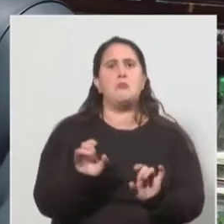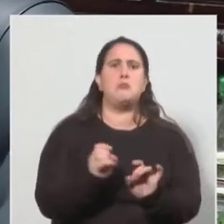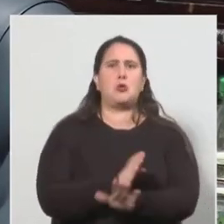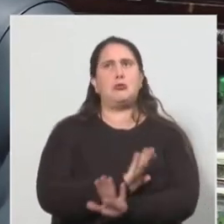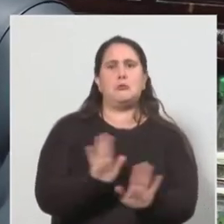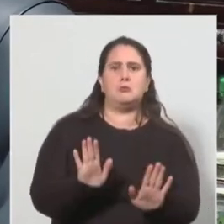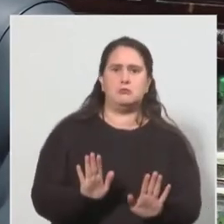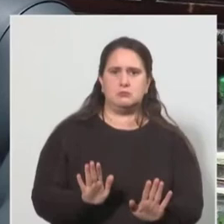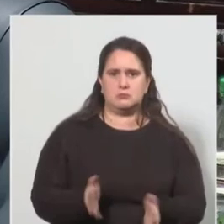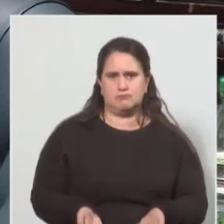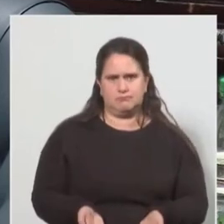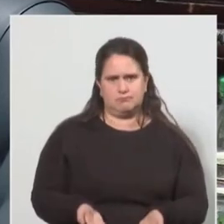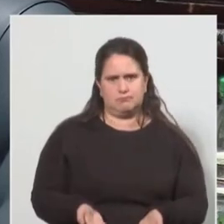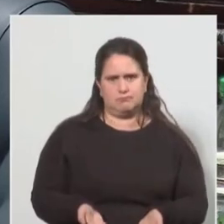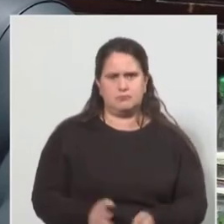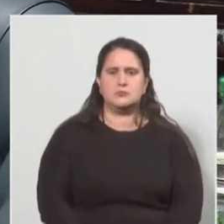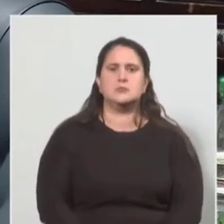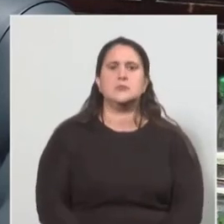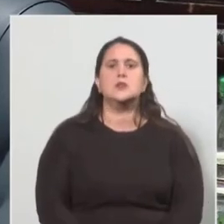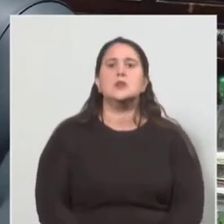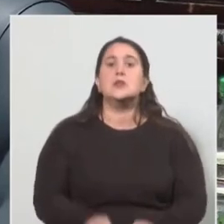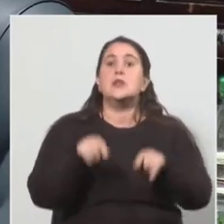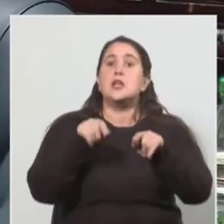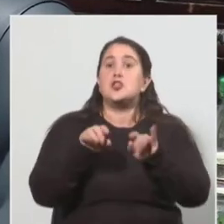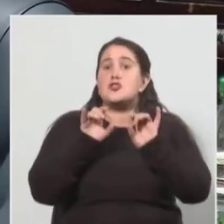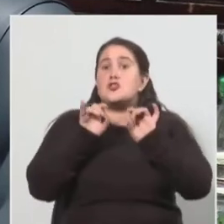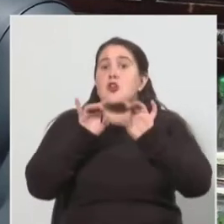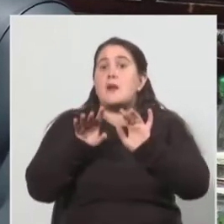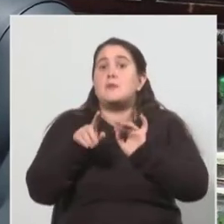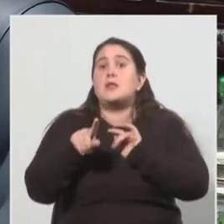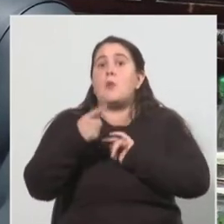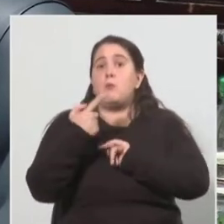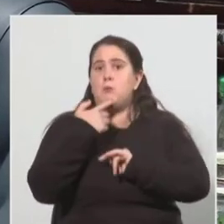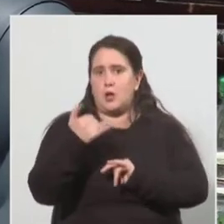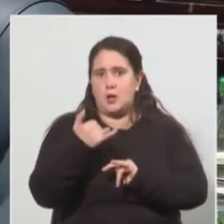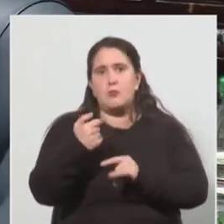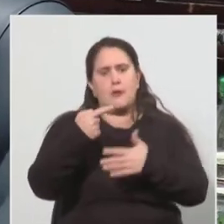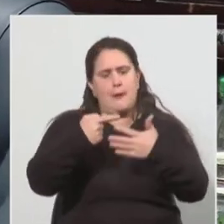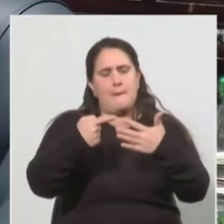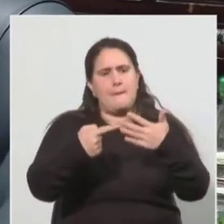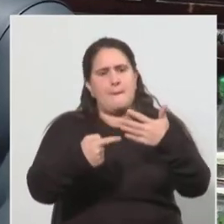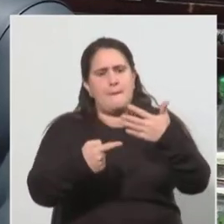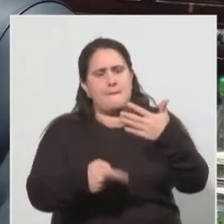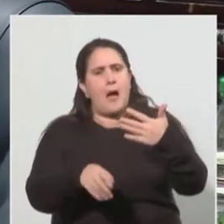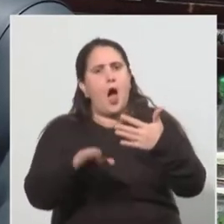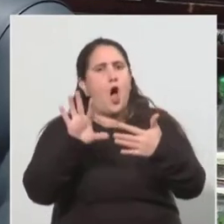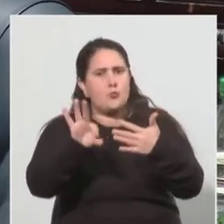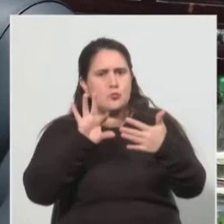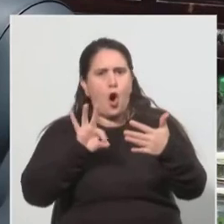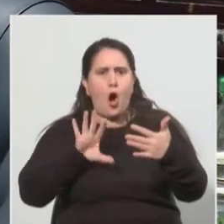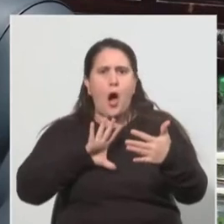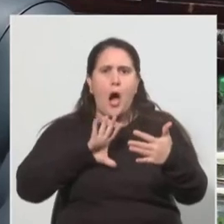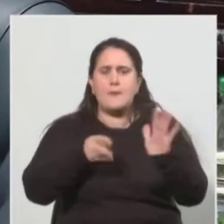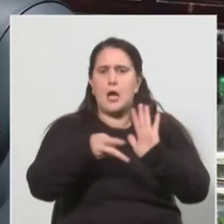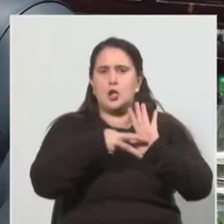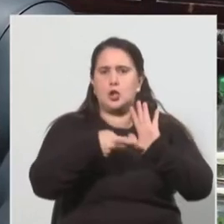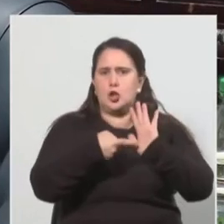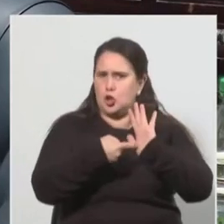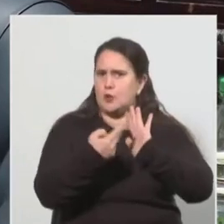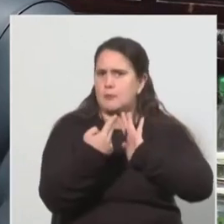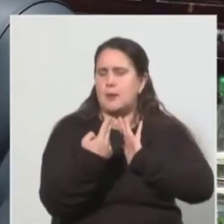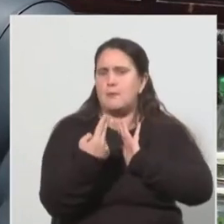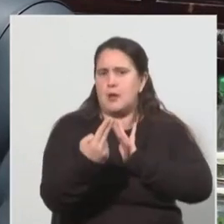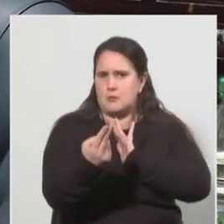la solicitud? Esto es solo un ejemplo de las diversas posibilidades que la normativa